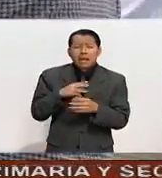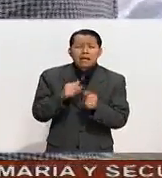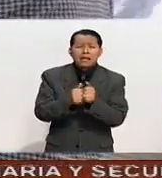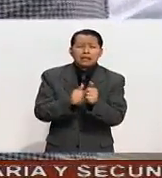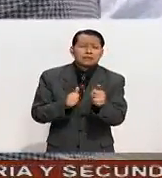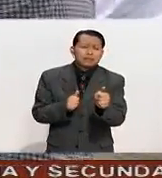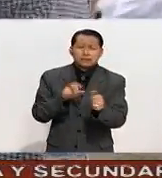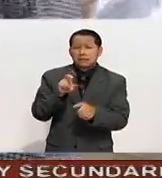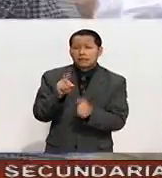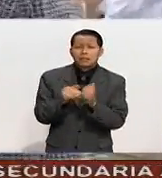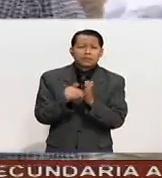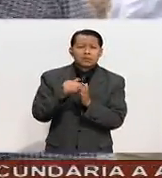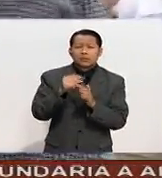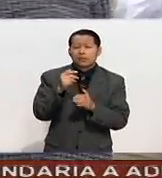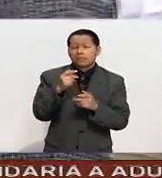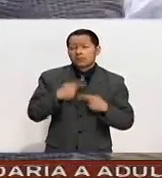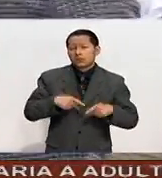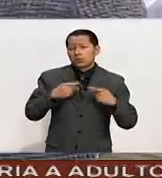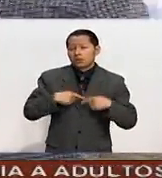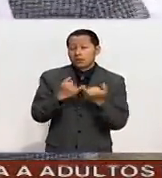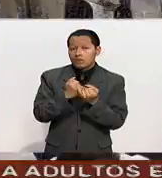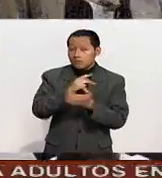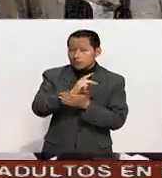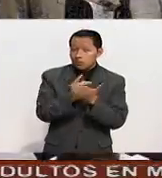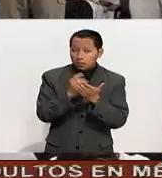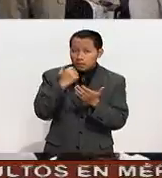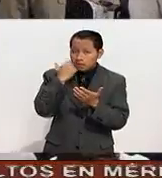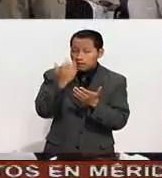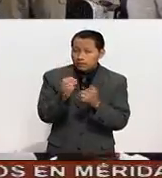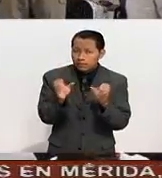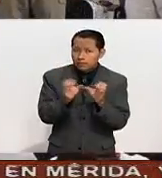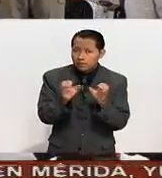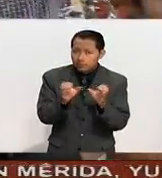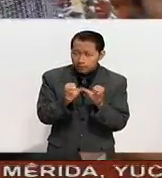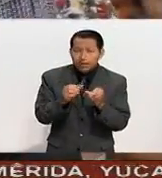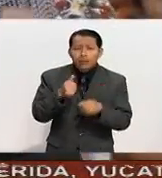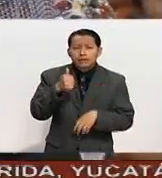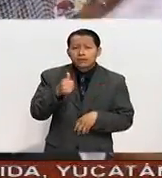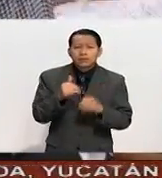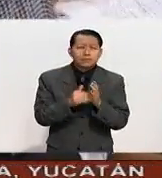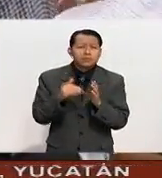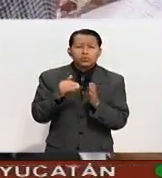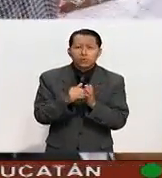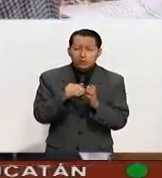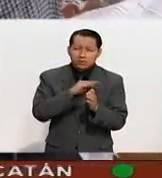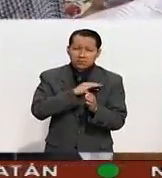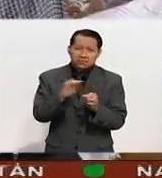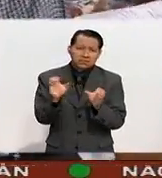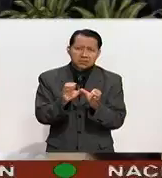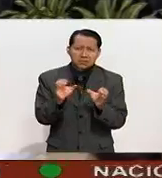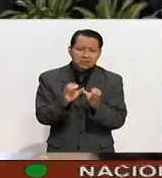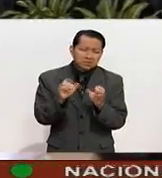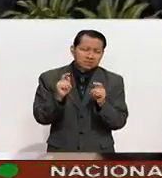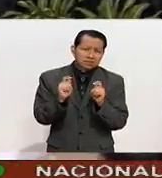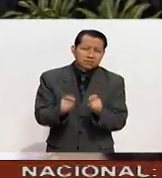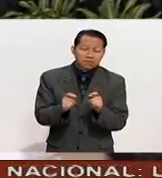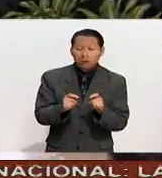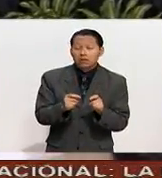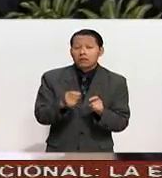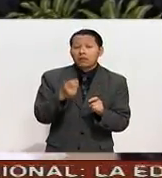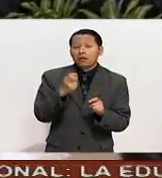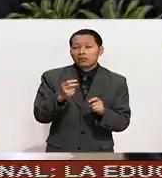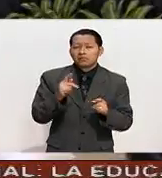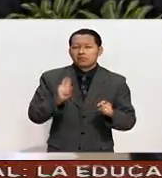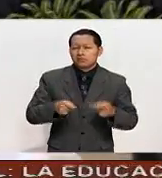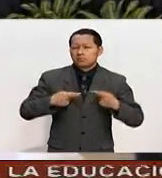30 millones de personas y el programa busca certificar a 6 millones. Así que, pues ya vio usted el ejemplo, muchas